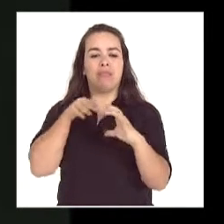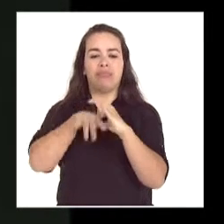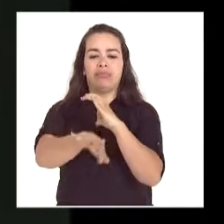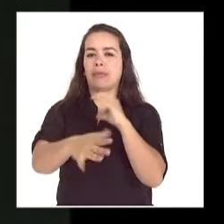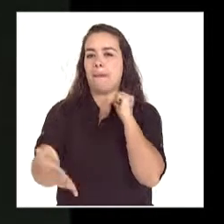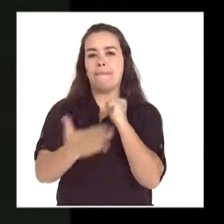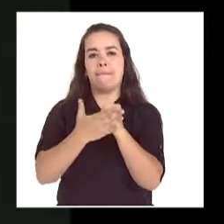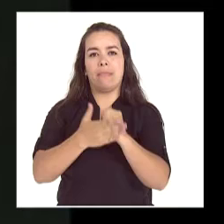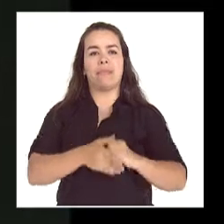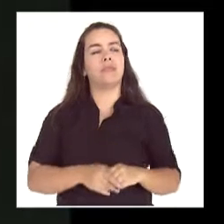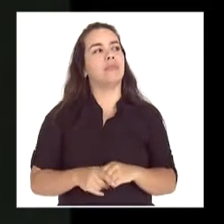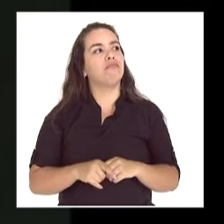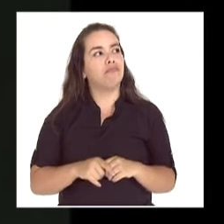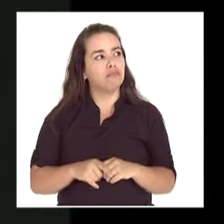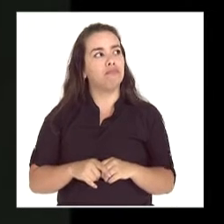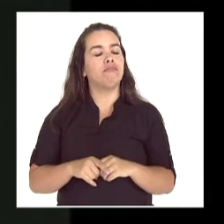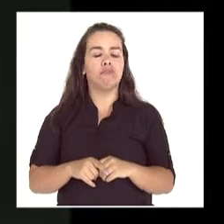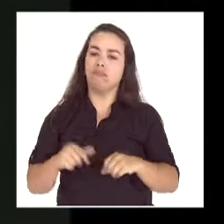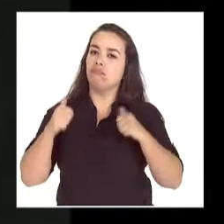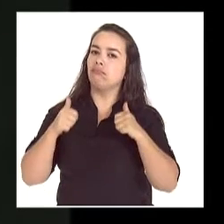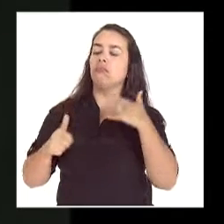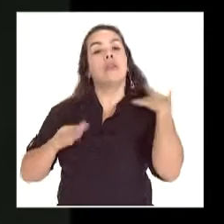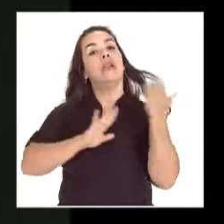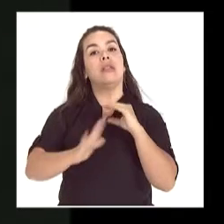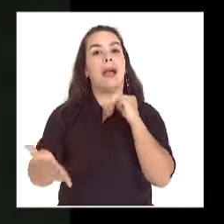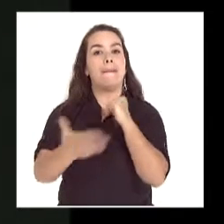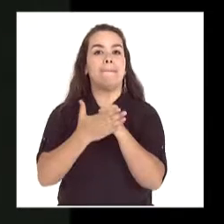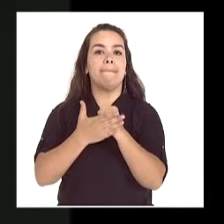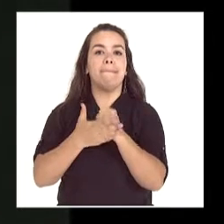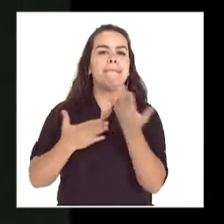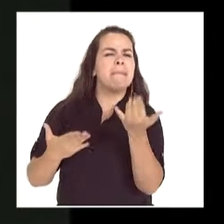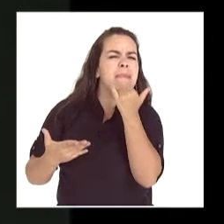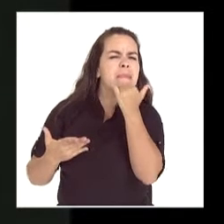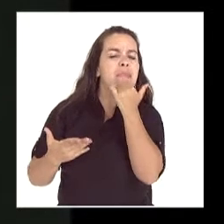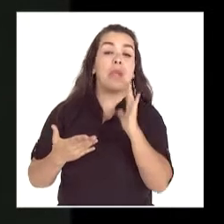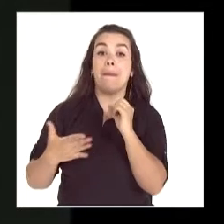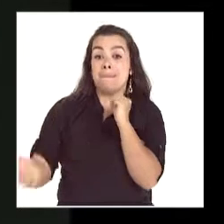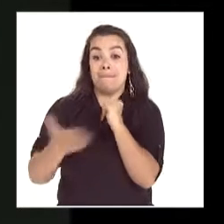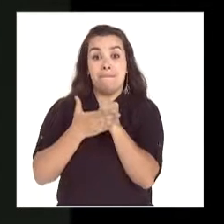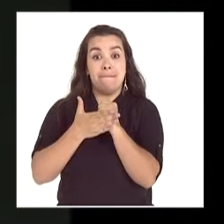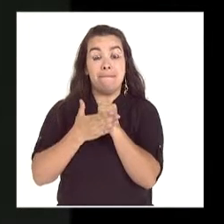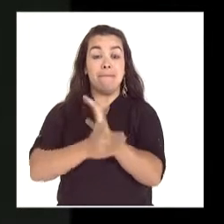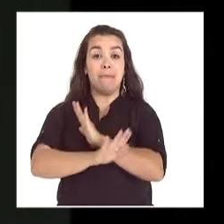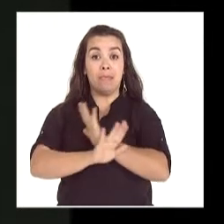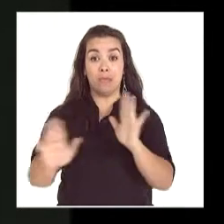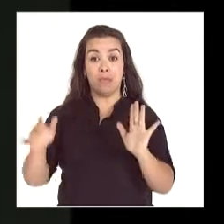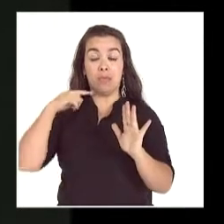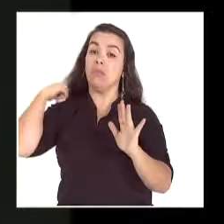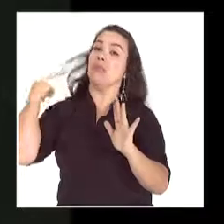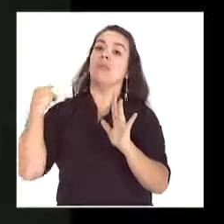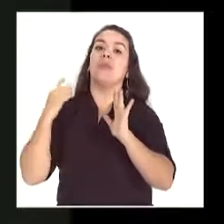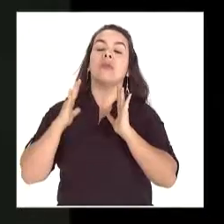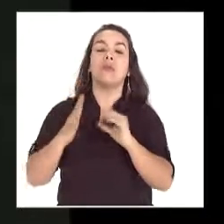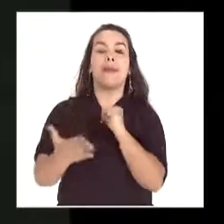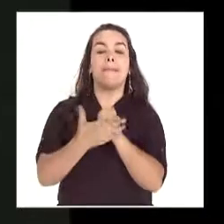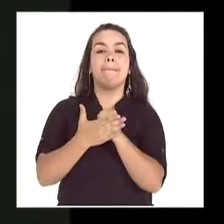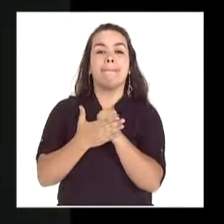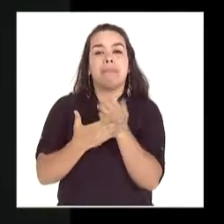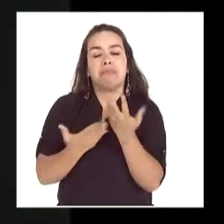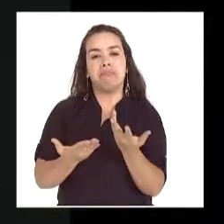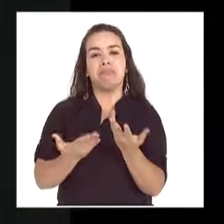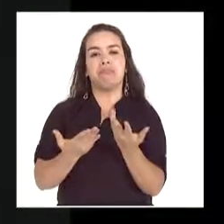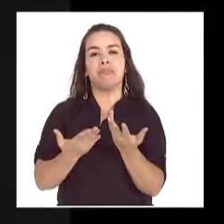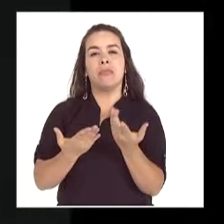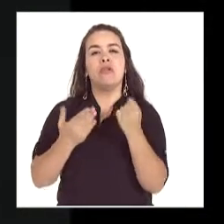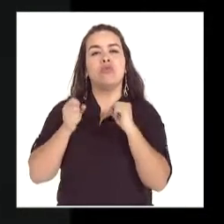sentido. Y finalmente, cuando se obstruye, cuando se obstruye y deja de haber